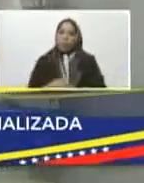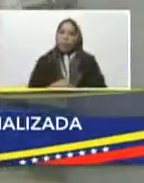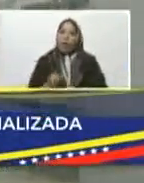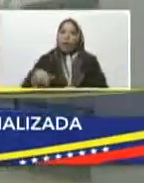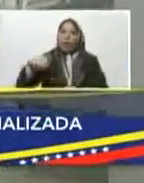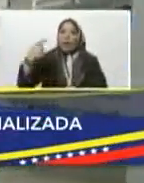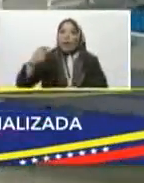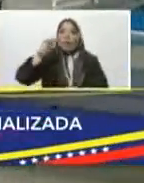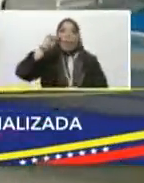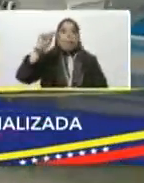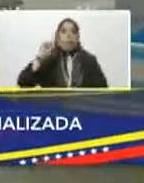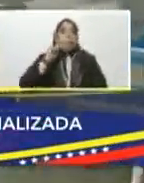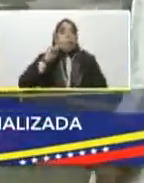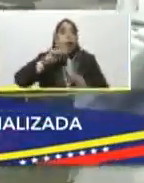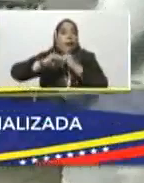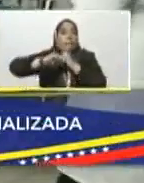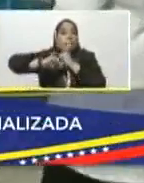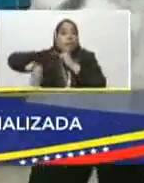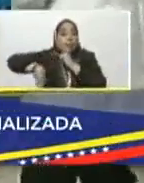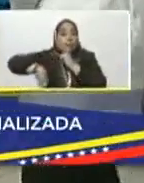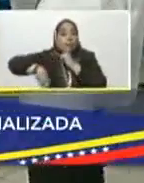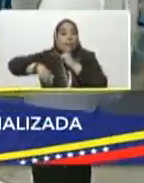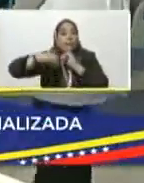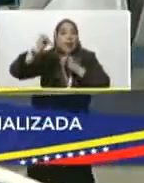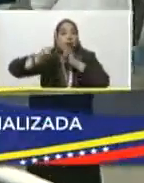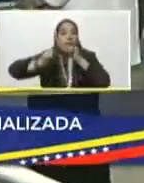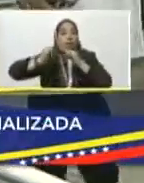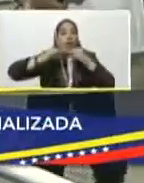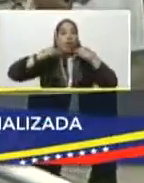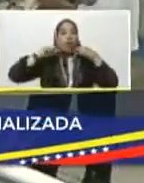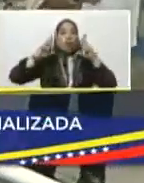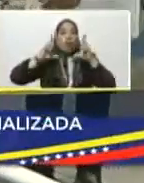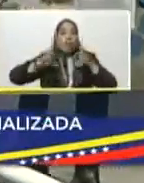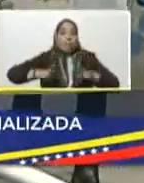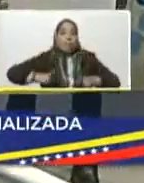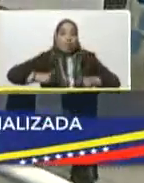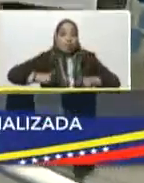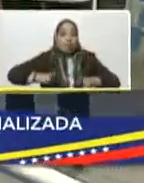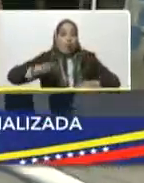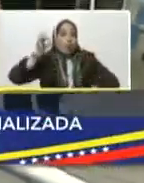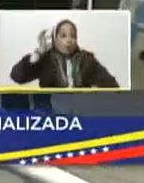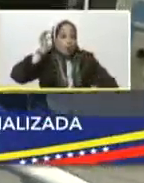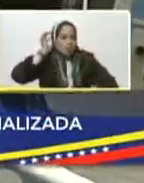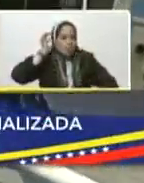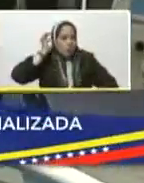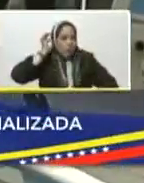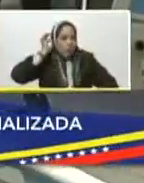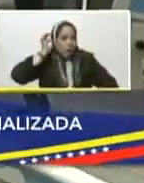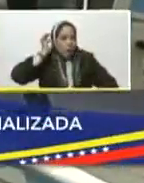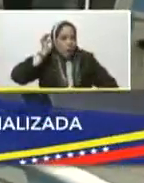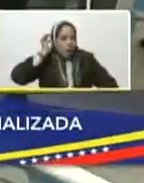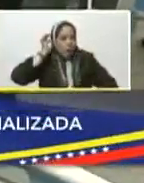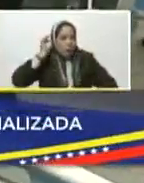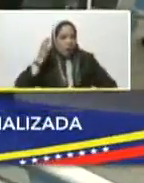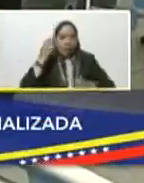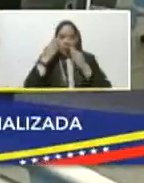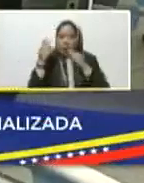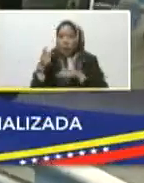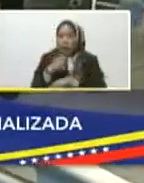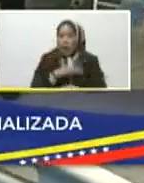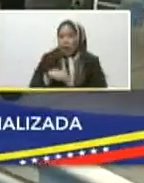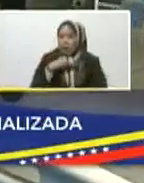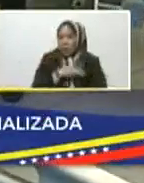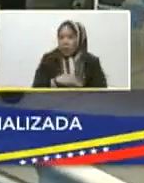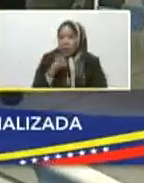después de dar a luz, estamos hablando de 10 camas solo para atender a nuestras mujeres recién paridas. Aquí nosotros, el Ministerio del Poder Popular